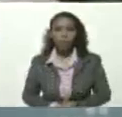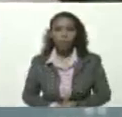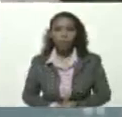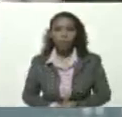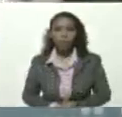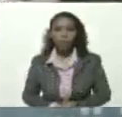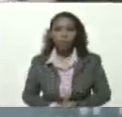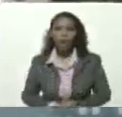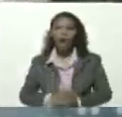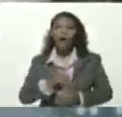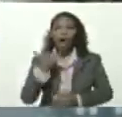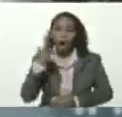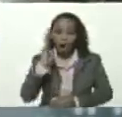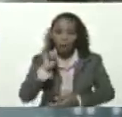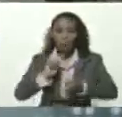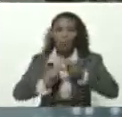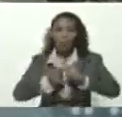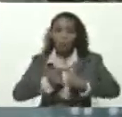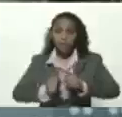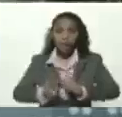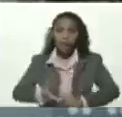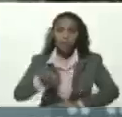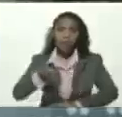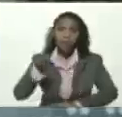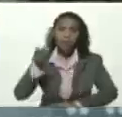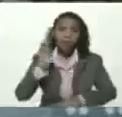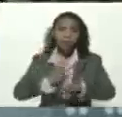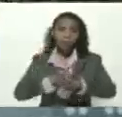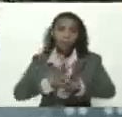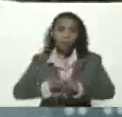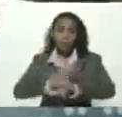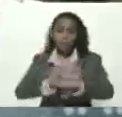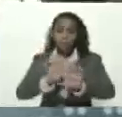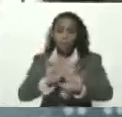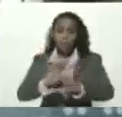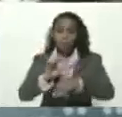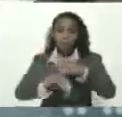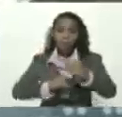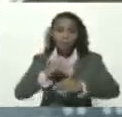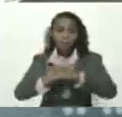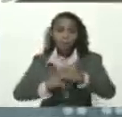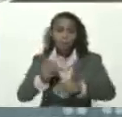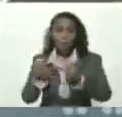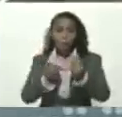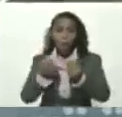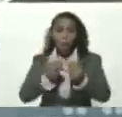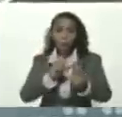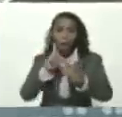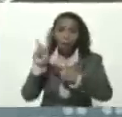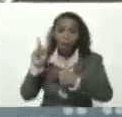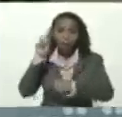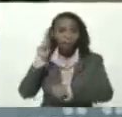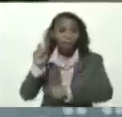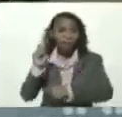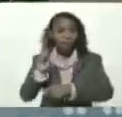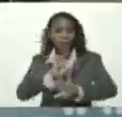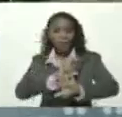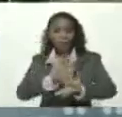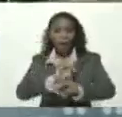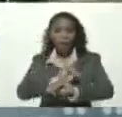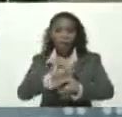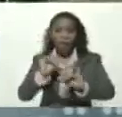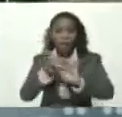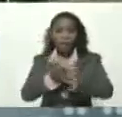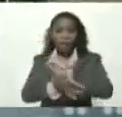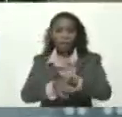Hay cosas muy importantes que están ocurriendo ya, como esta, por ejemplo, tareas que se han finalizado,